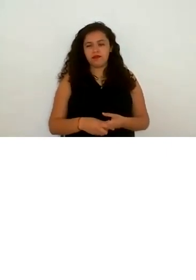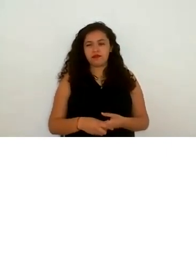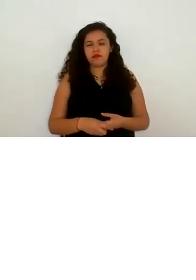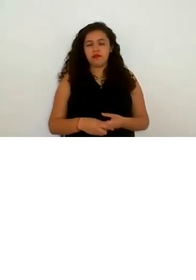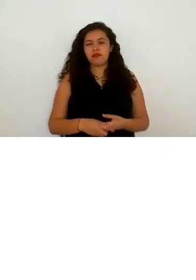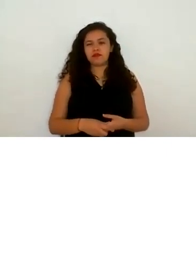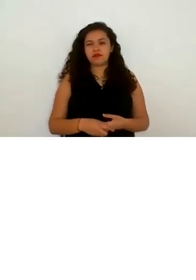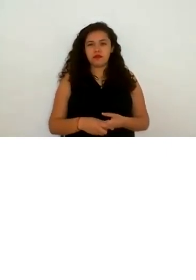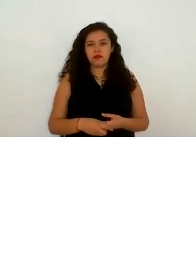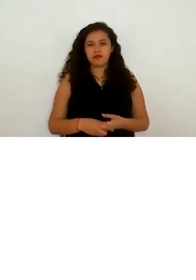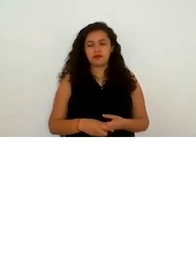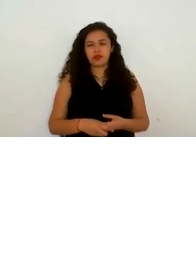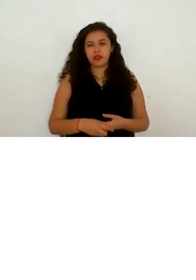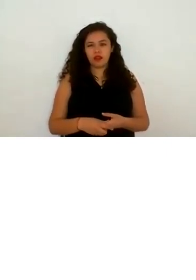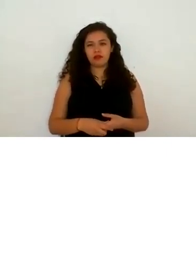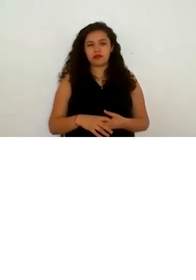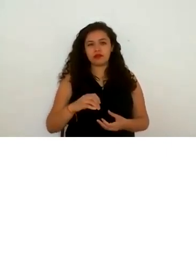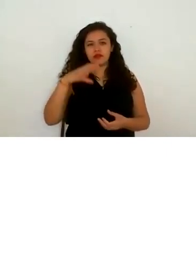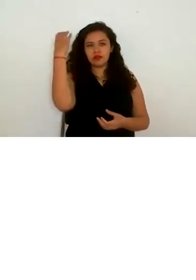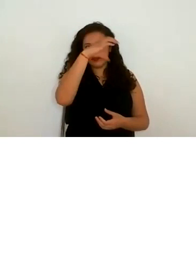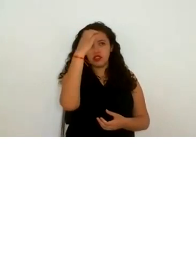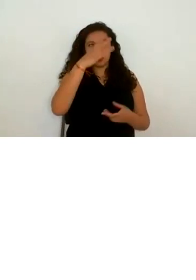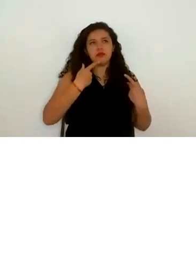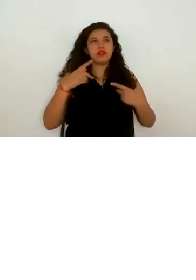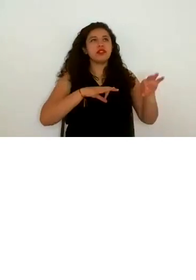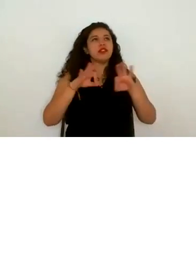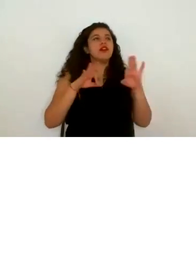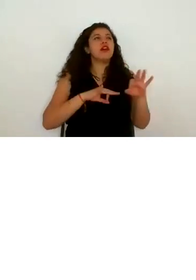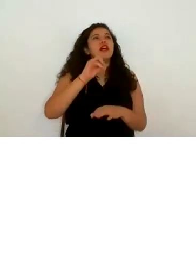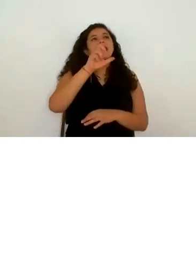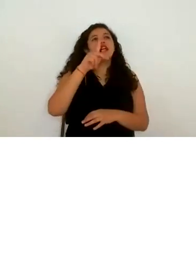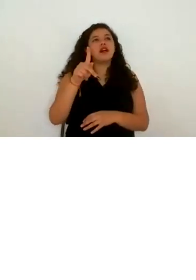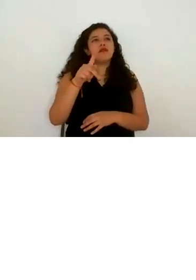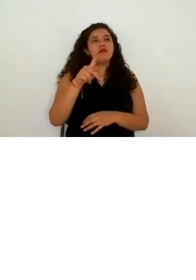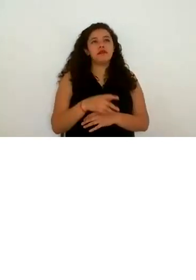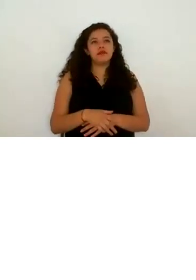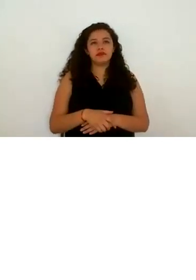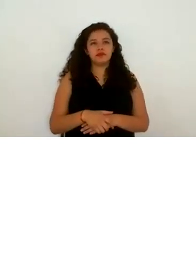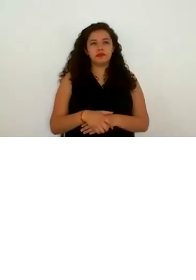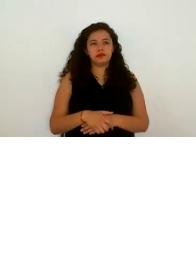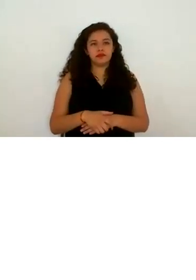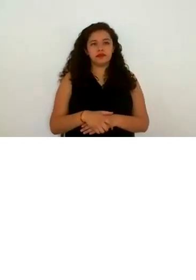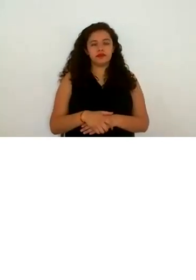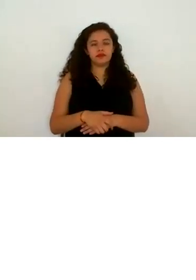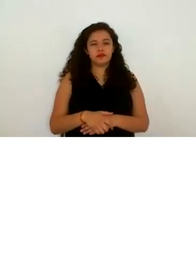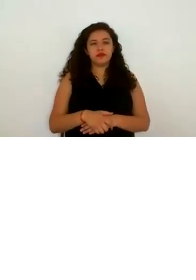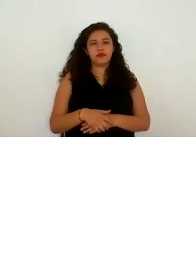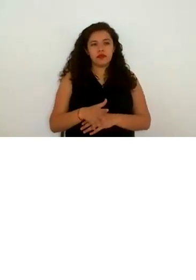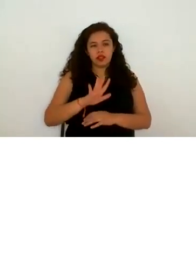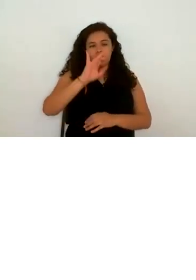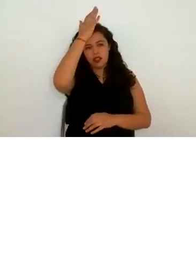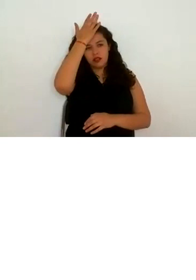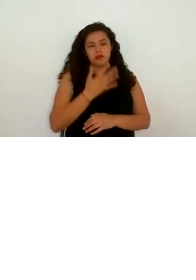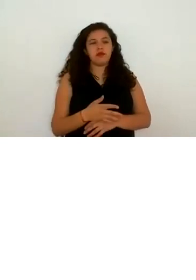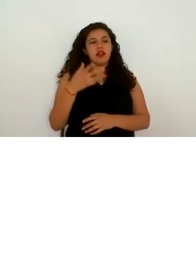carpeta donde venga fotografías de los trabajadores de la IAP, y a esa imagen colocarle el nombre